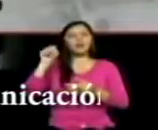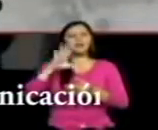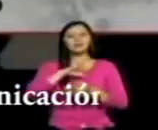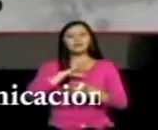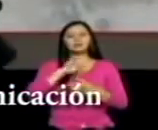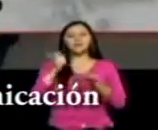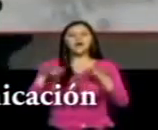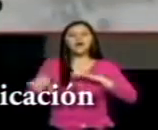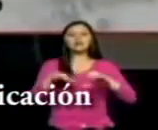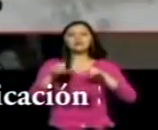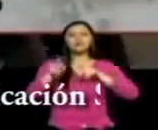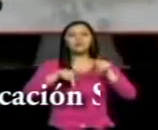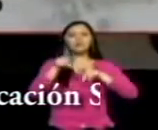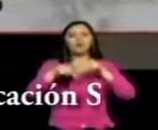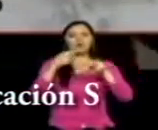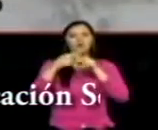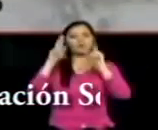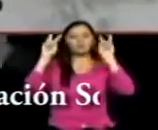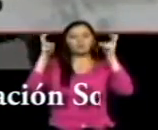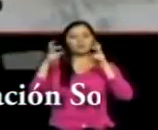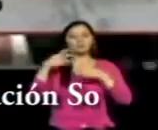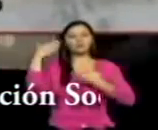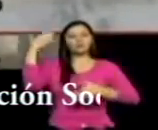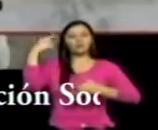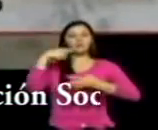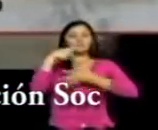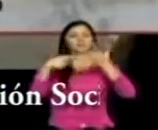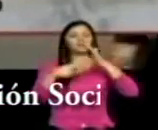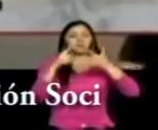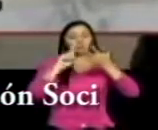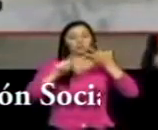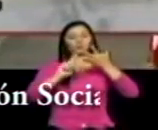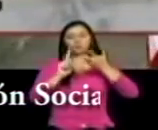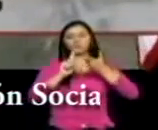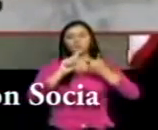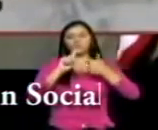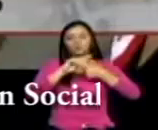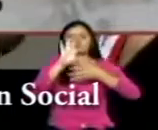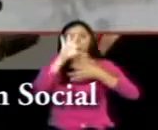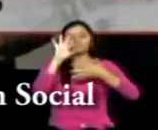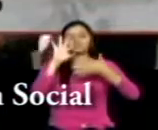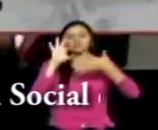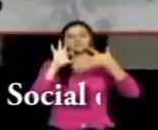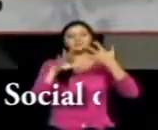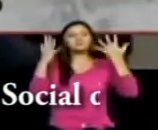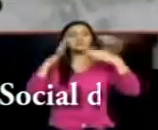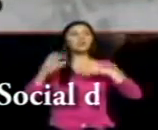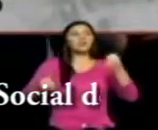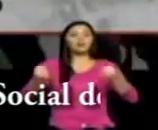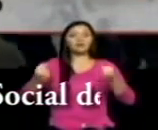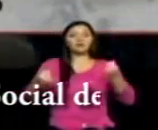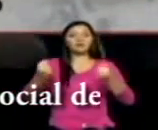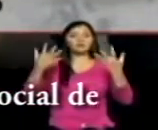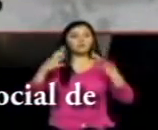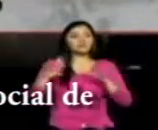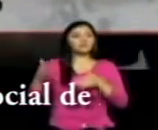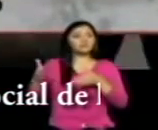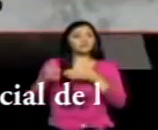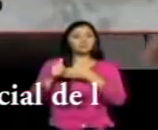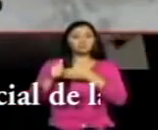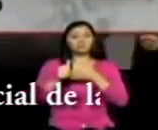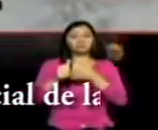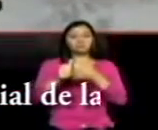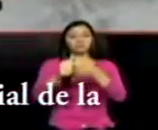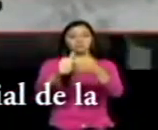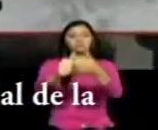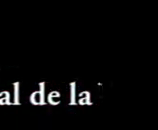Acción Popular. El comité de anuncio están abordando unos carros y vamos a dar pase a Coco Malvo, que tiene una mejor visión